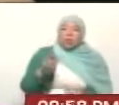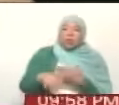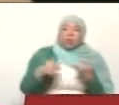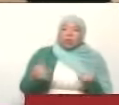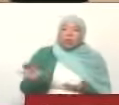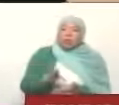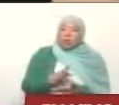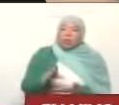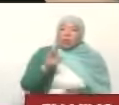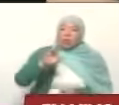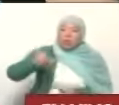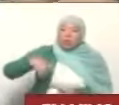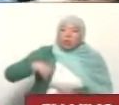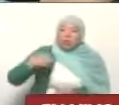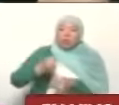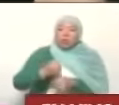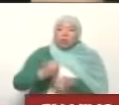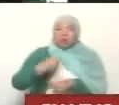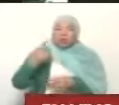se nos eliminó.